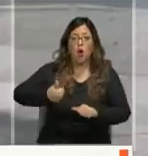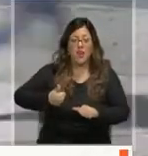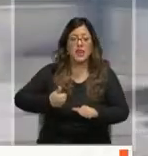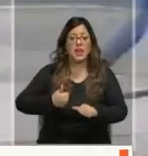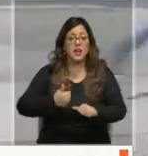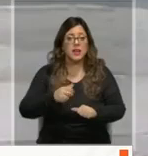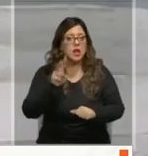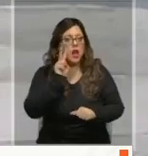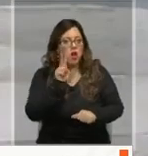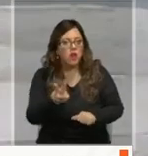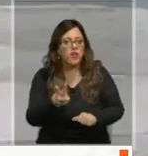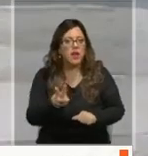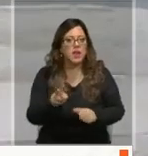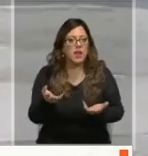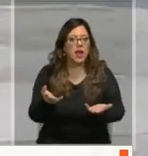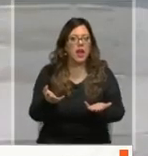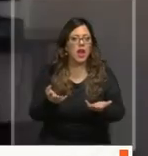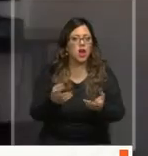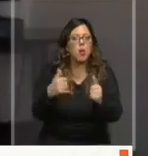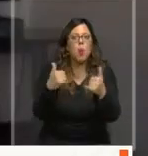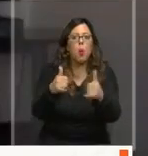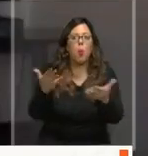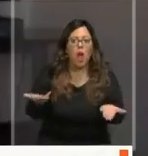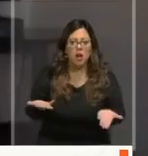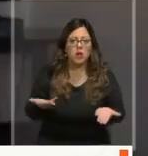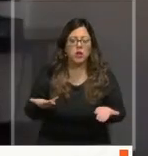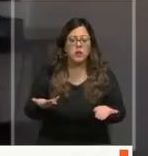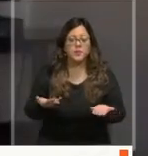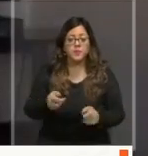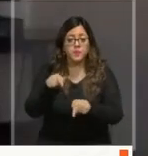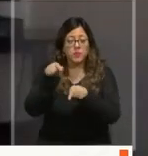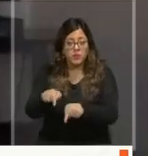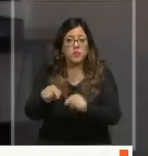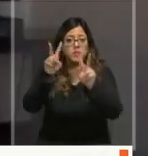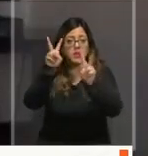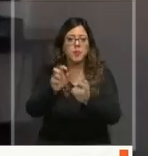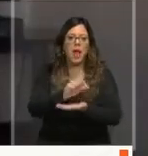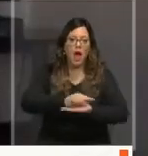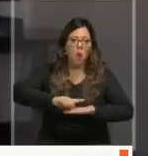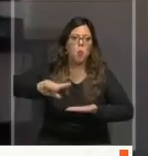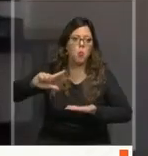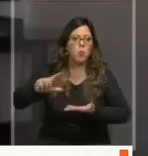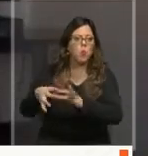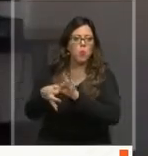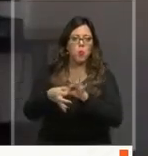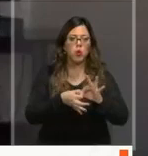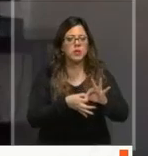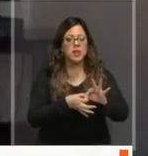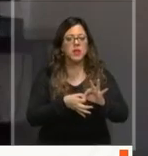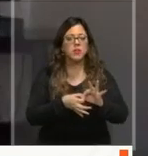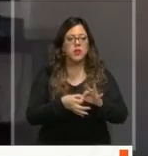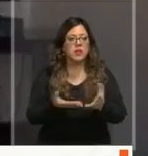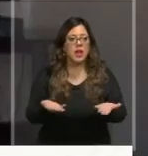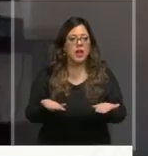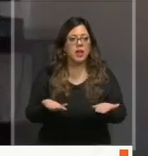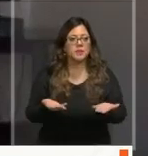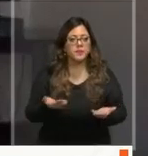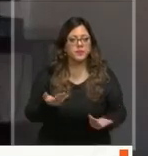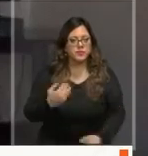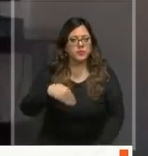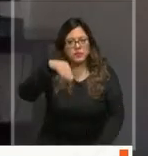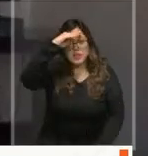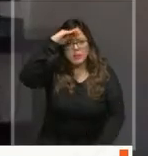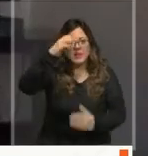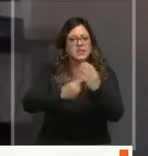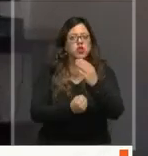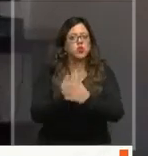lo ven como un maléfico juego. En este caso, además, se incrementa por el hecho de experimentar nuevas sensaciones. Es